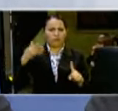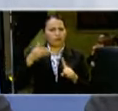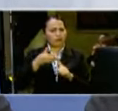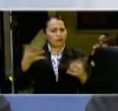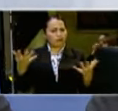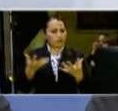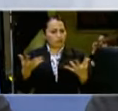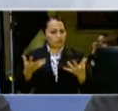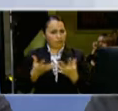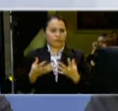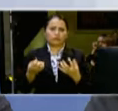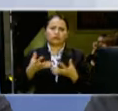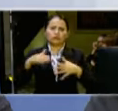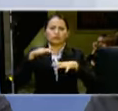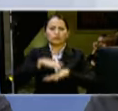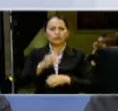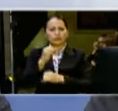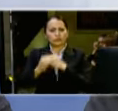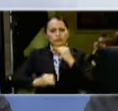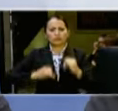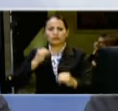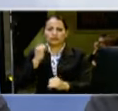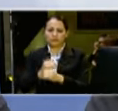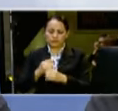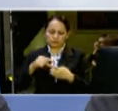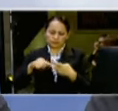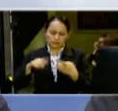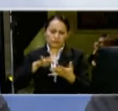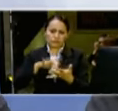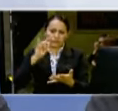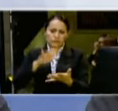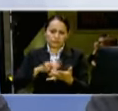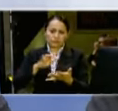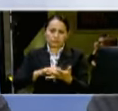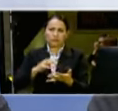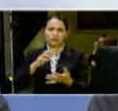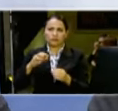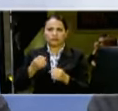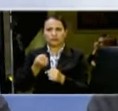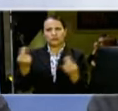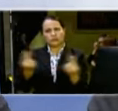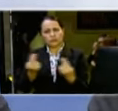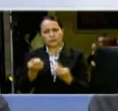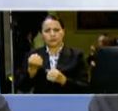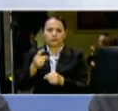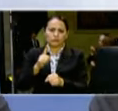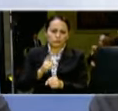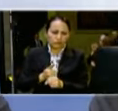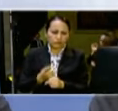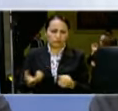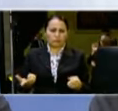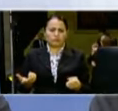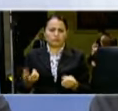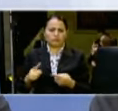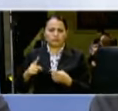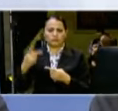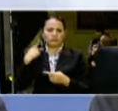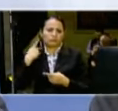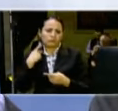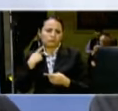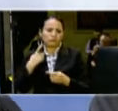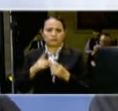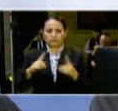en el contexto internacional aquellos elementos que proveen respuesta a las necesidades sociales, económicas y políticas del país, con la finalidad